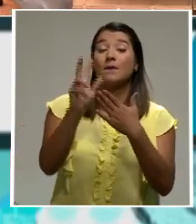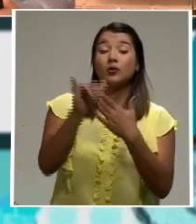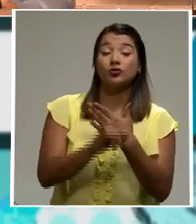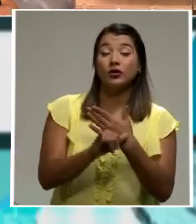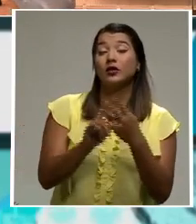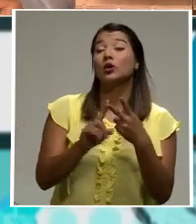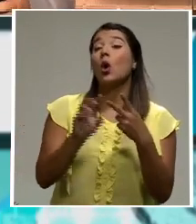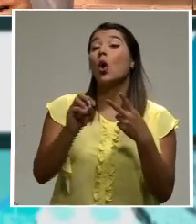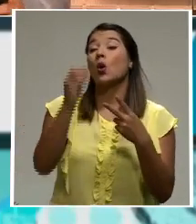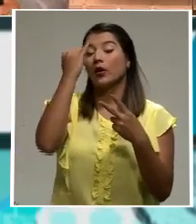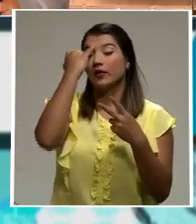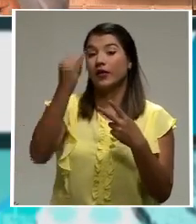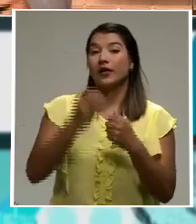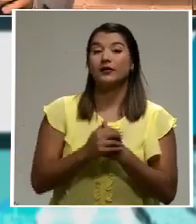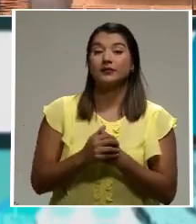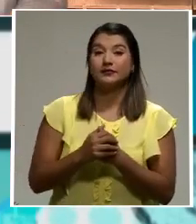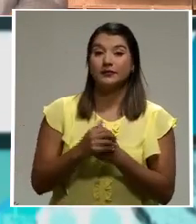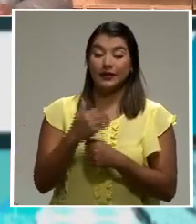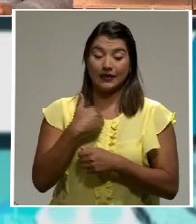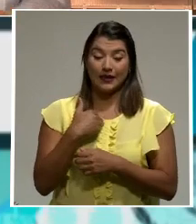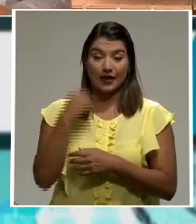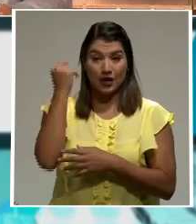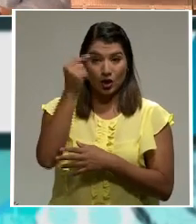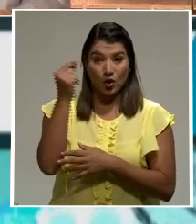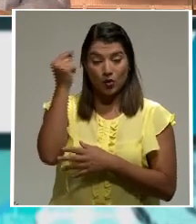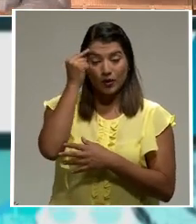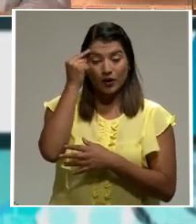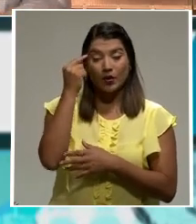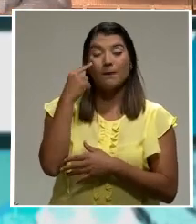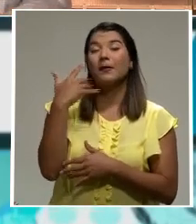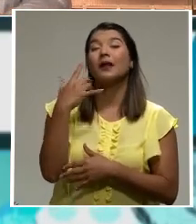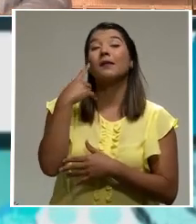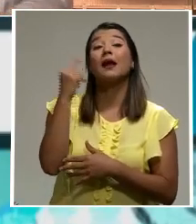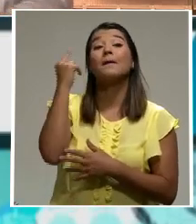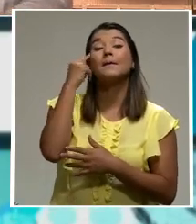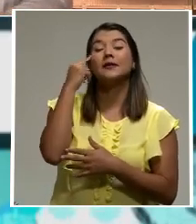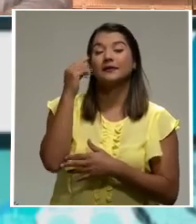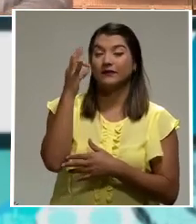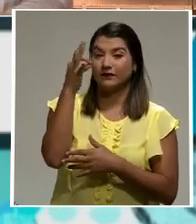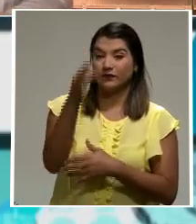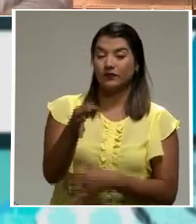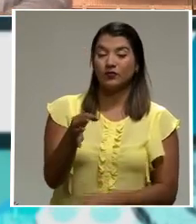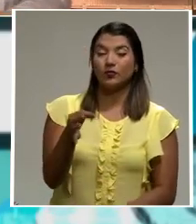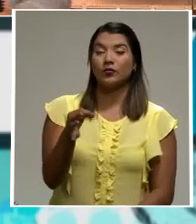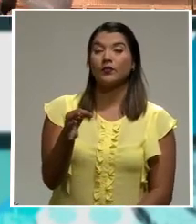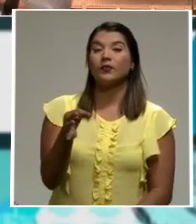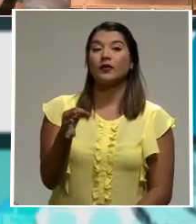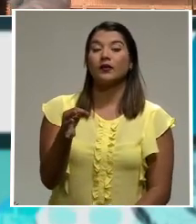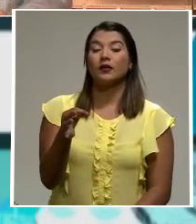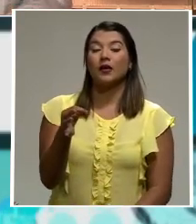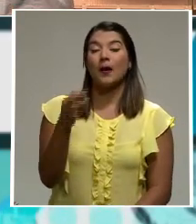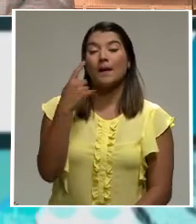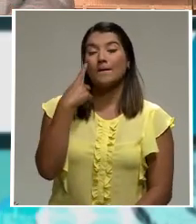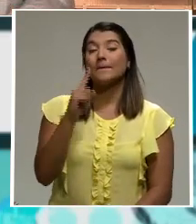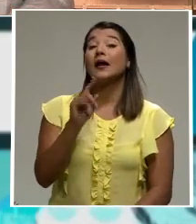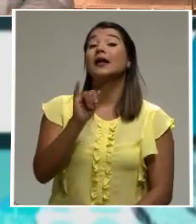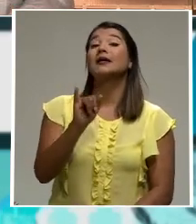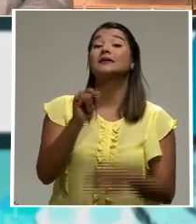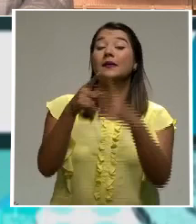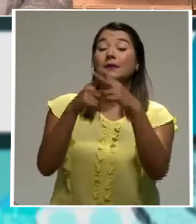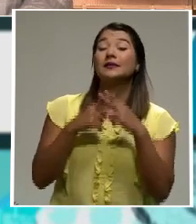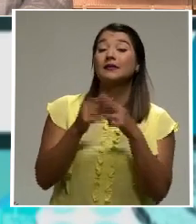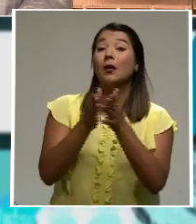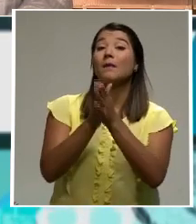estas iniciativas que puso el gobierno en miras a lo que es este crédito que busca Costa